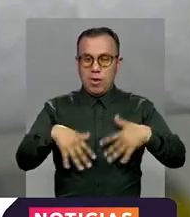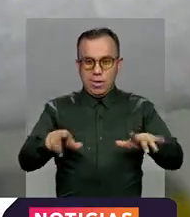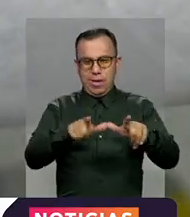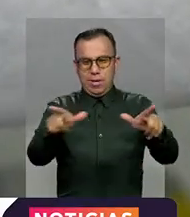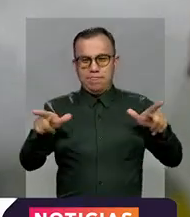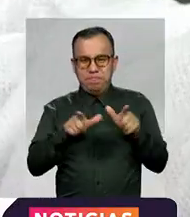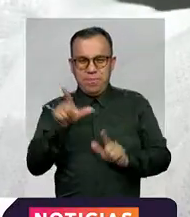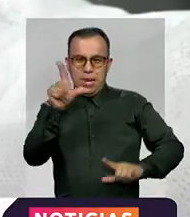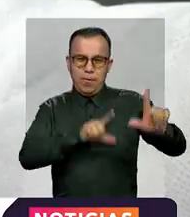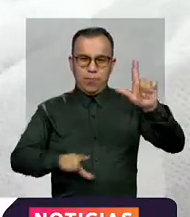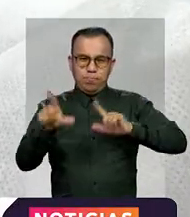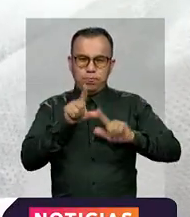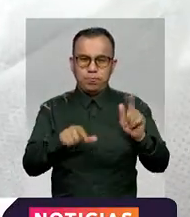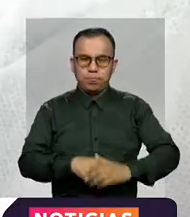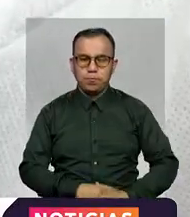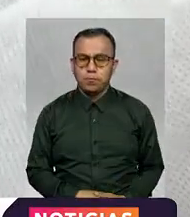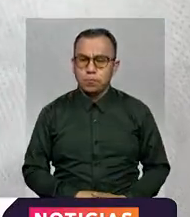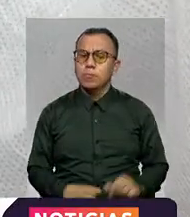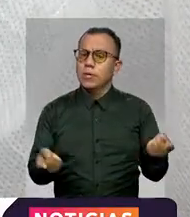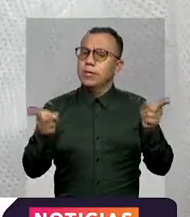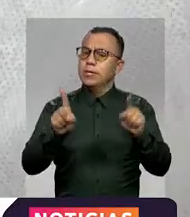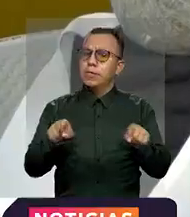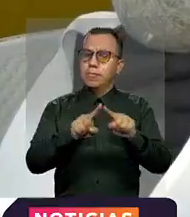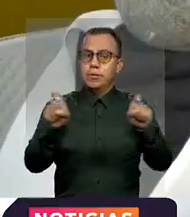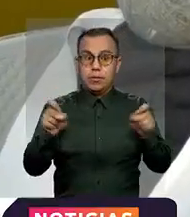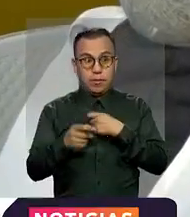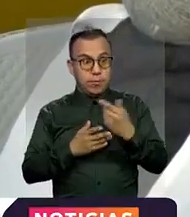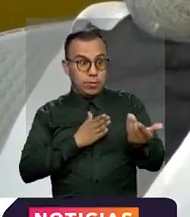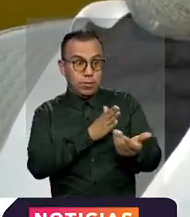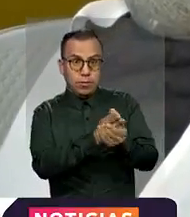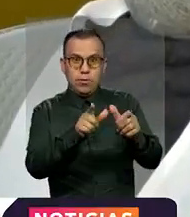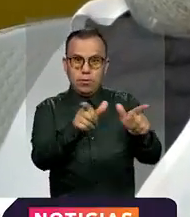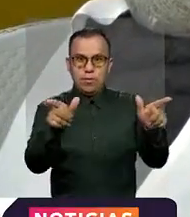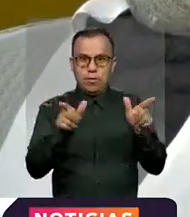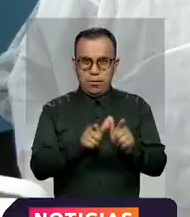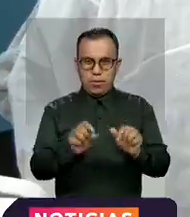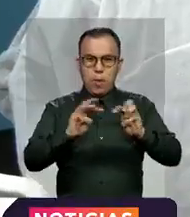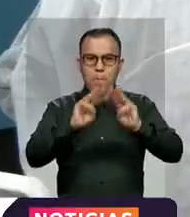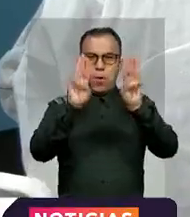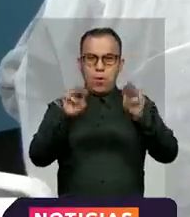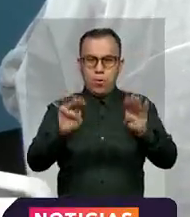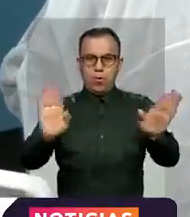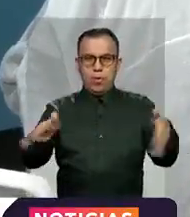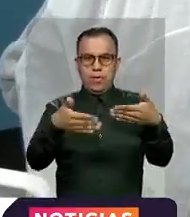están disponibles. De igual forma, manifestó que el punto de vacunación del Movistar Arena fue desinstalado.